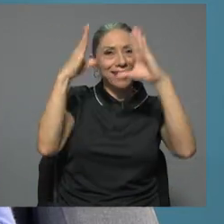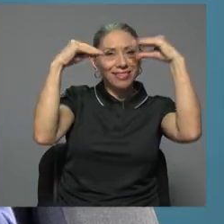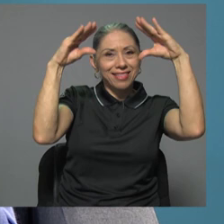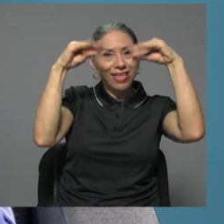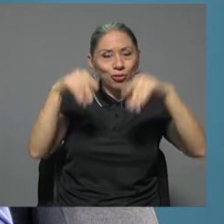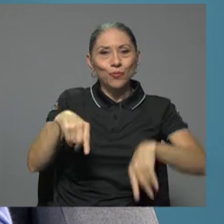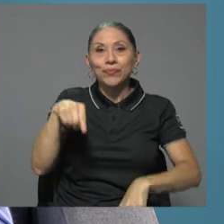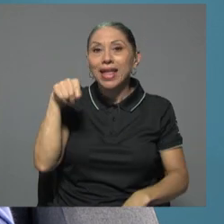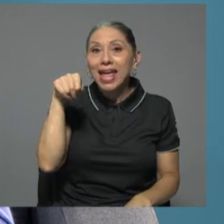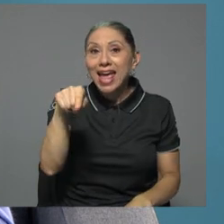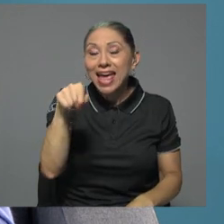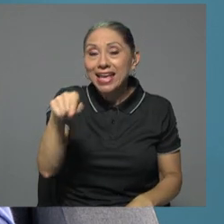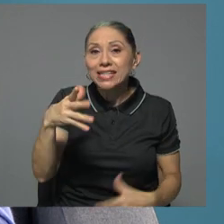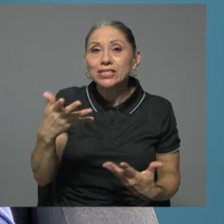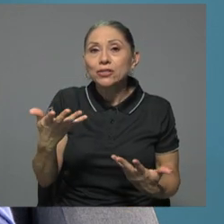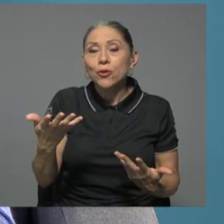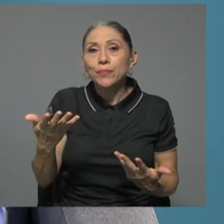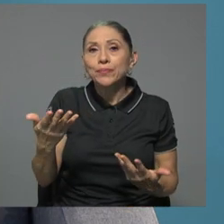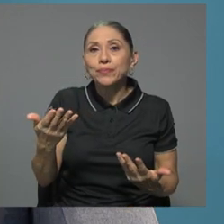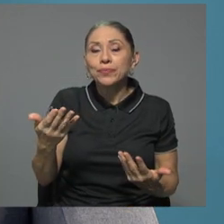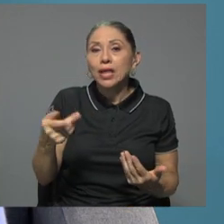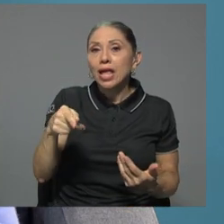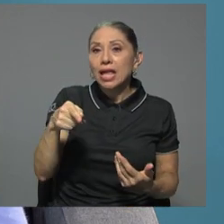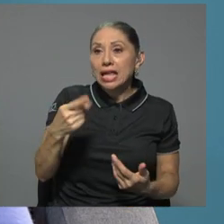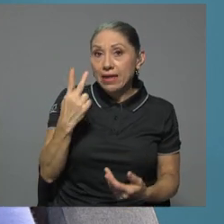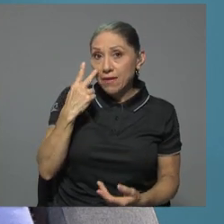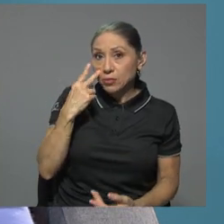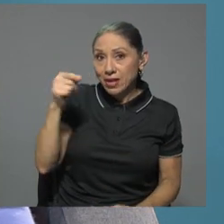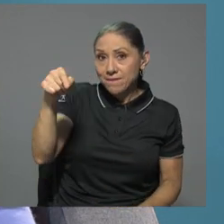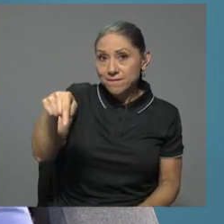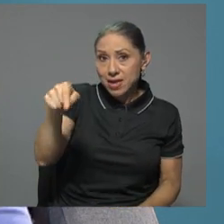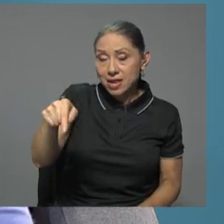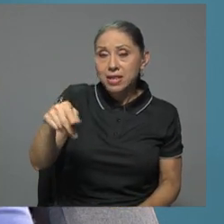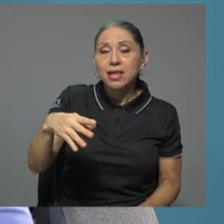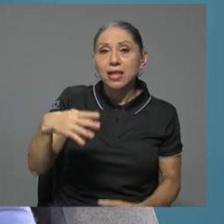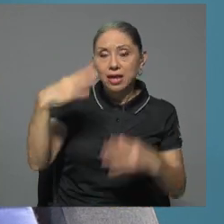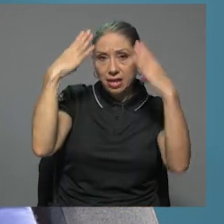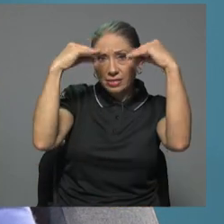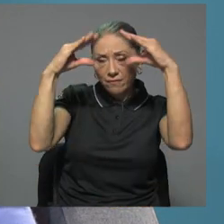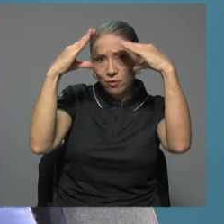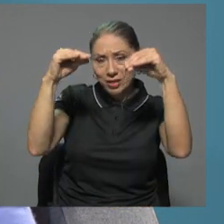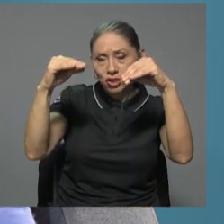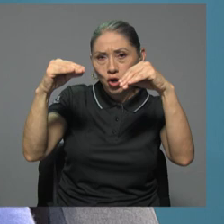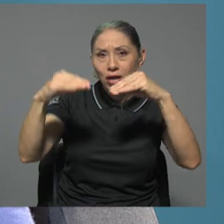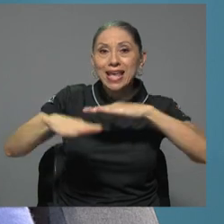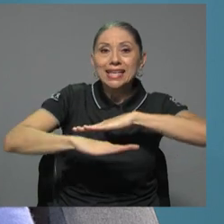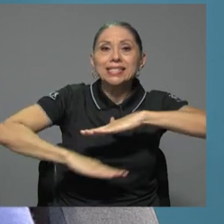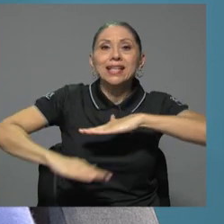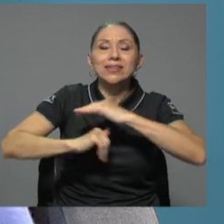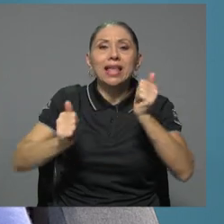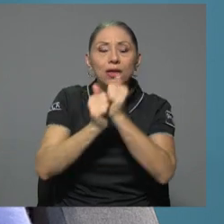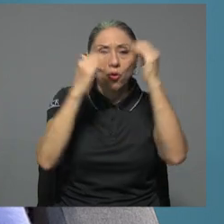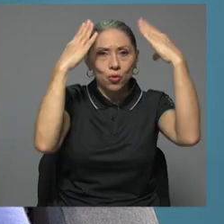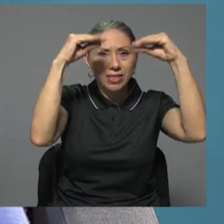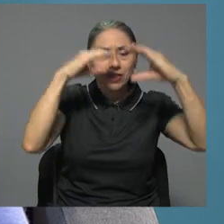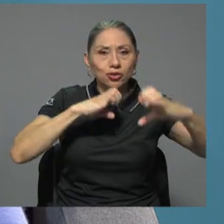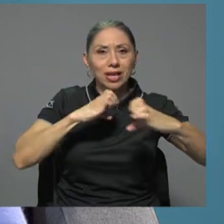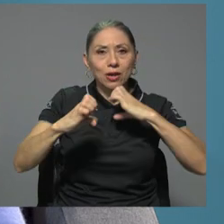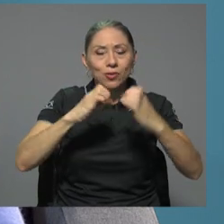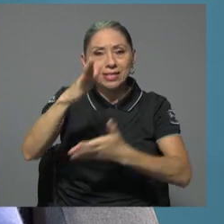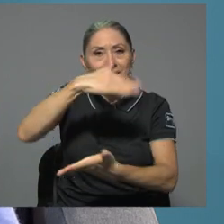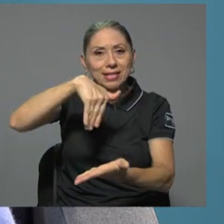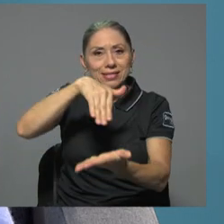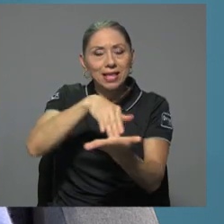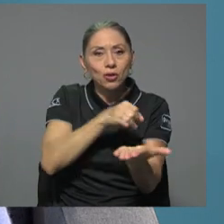fundamentada está esta presentación que vamos a hacerte esta información sobre datos de la encuesta del centro de